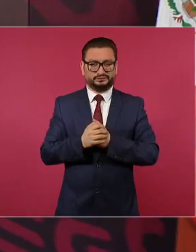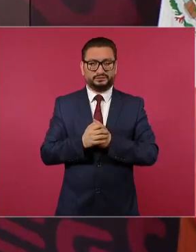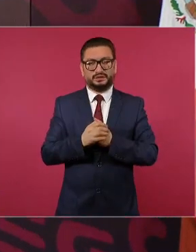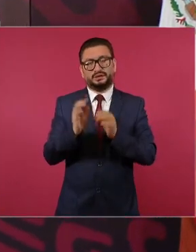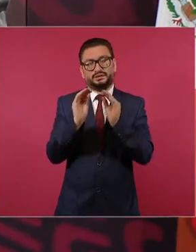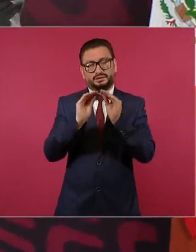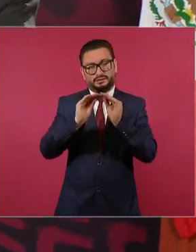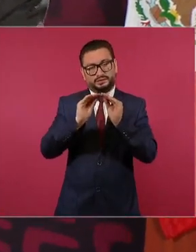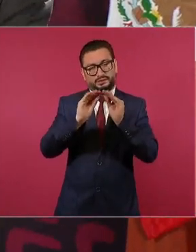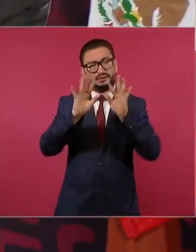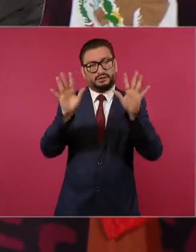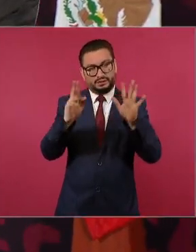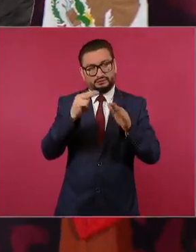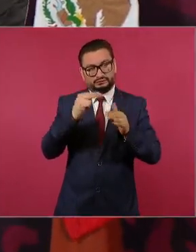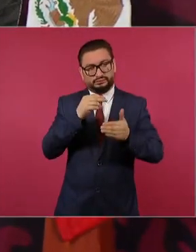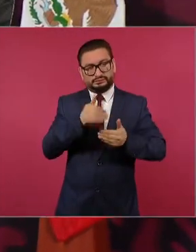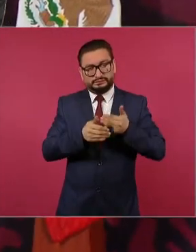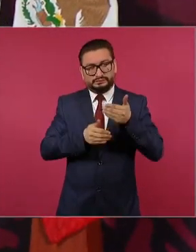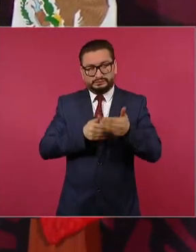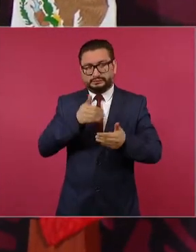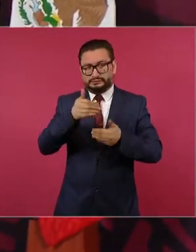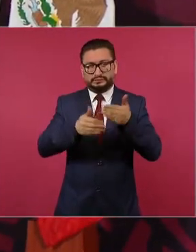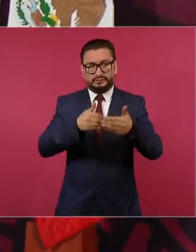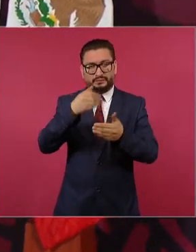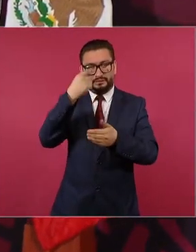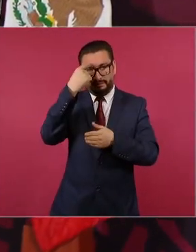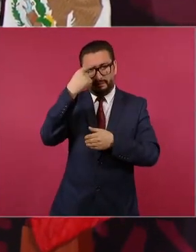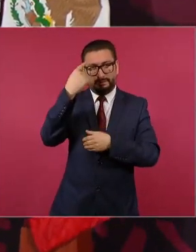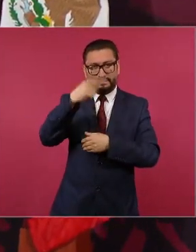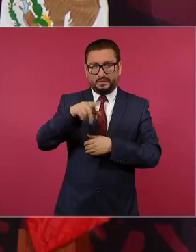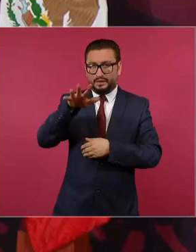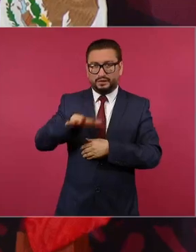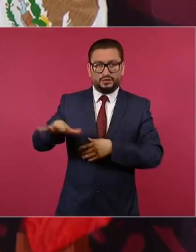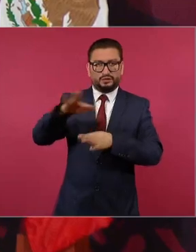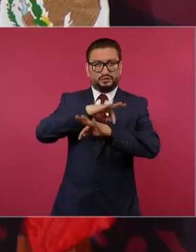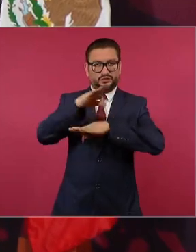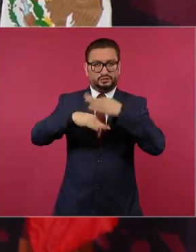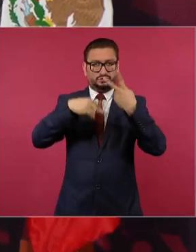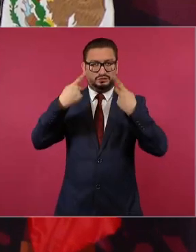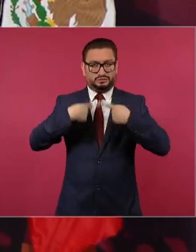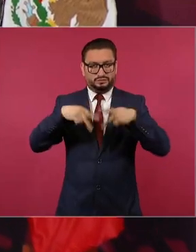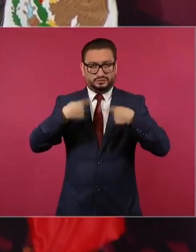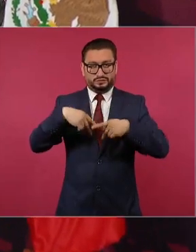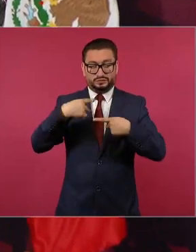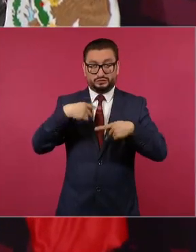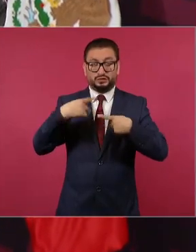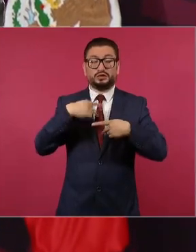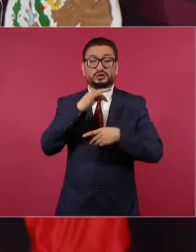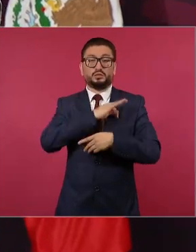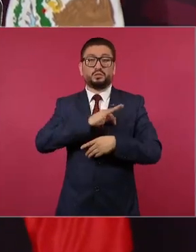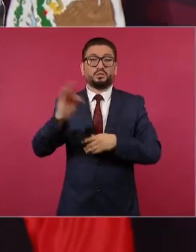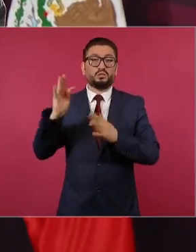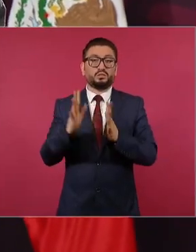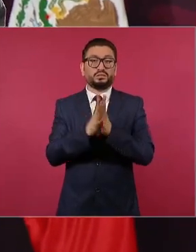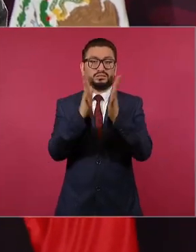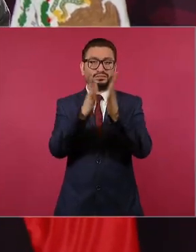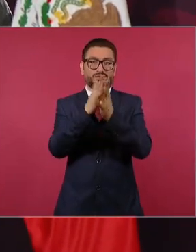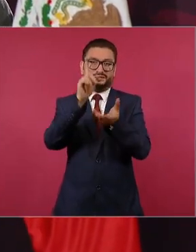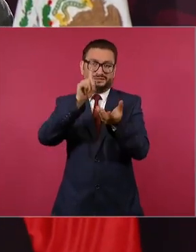Claro, hay que seguir avanzando en la democratización de los sindicatos. Son